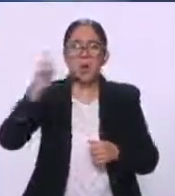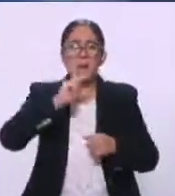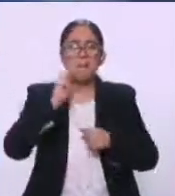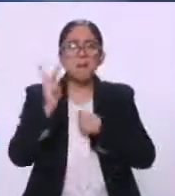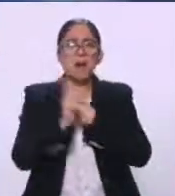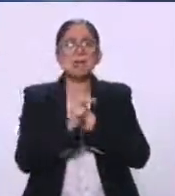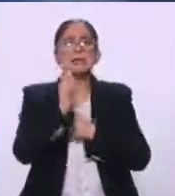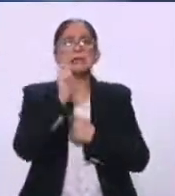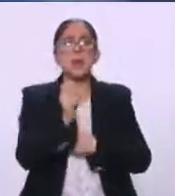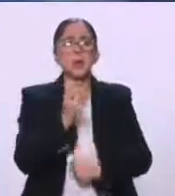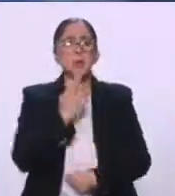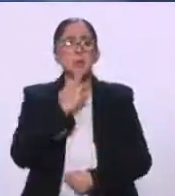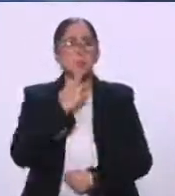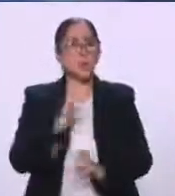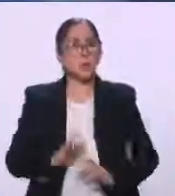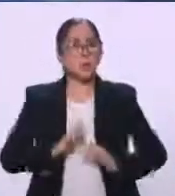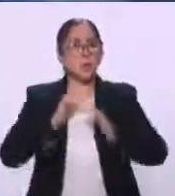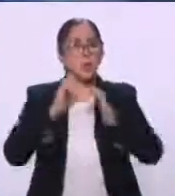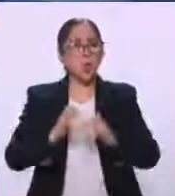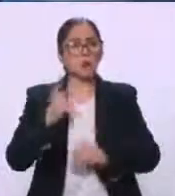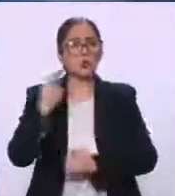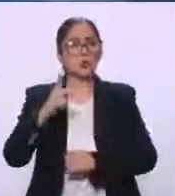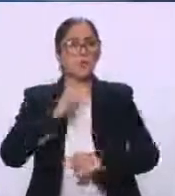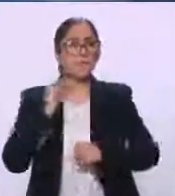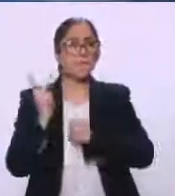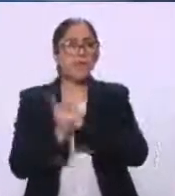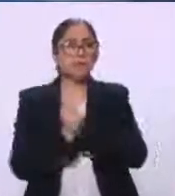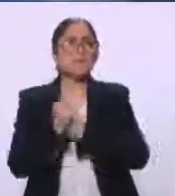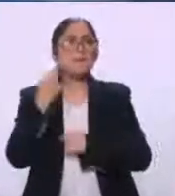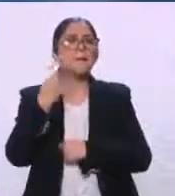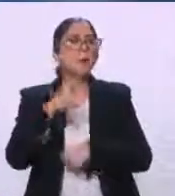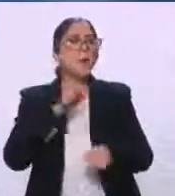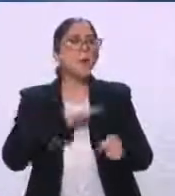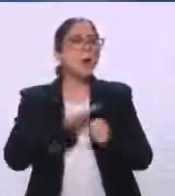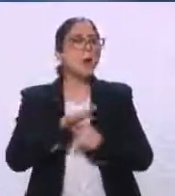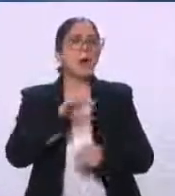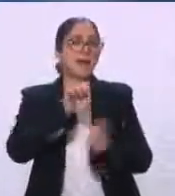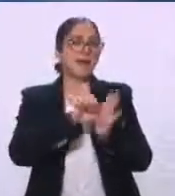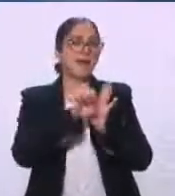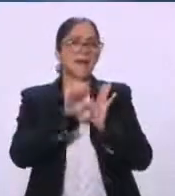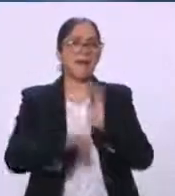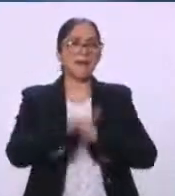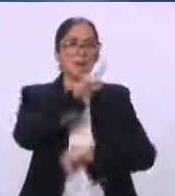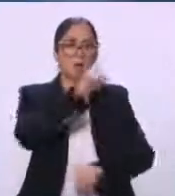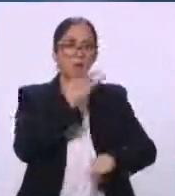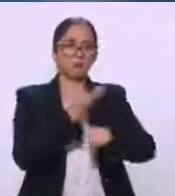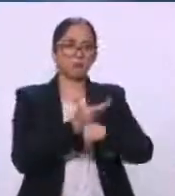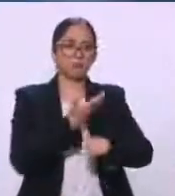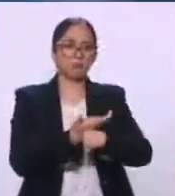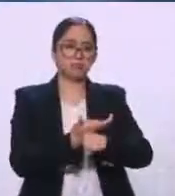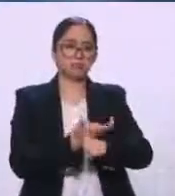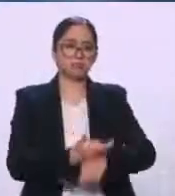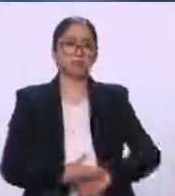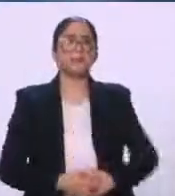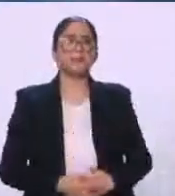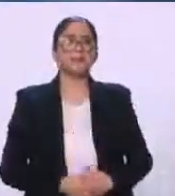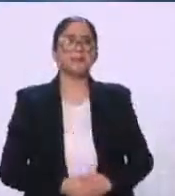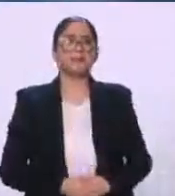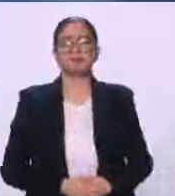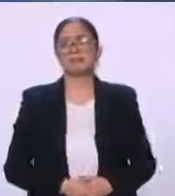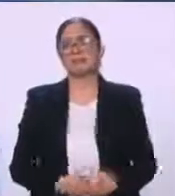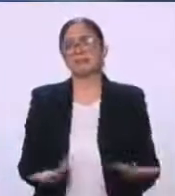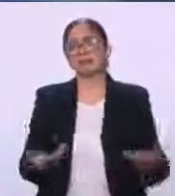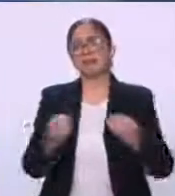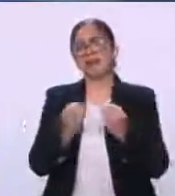cuidando su soberanía, su bienestar? Dentro de estos países, los Estados Unidos, por ejemplo. Es perfectamente válido. Hay que tomar en cuenta